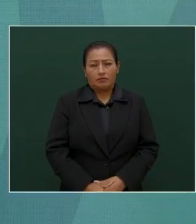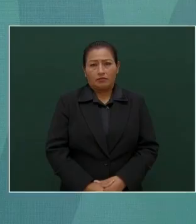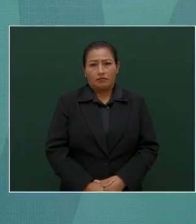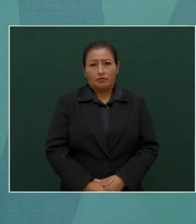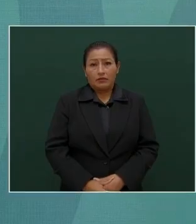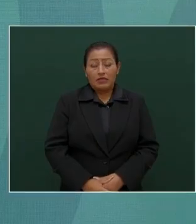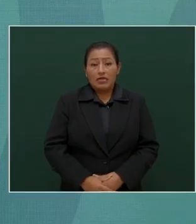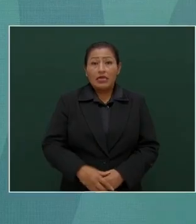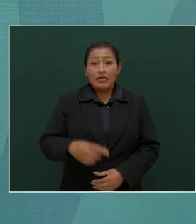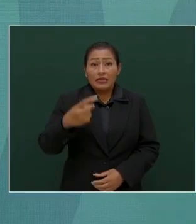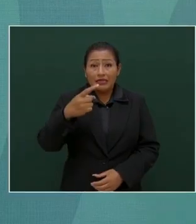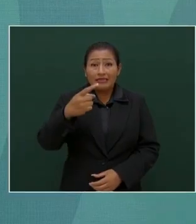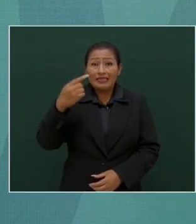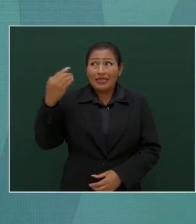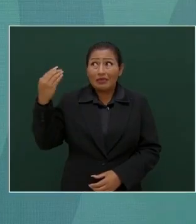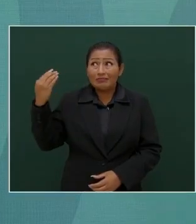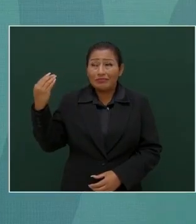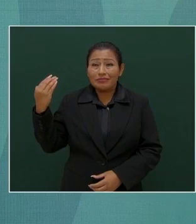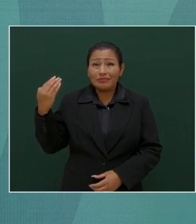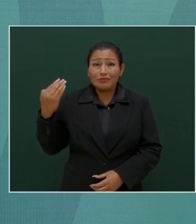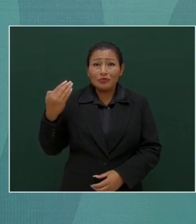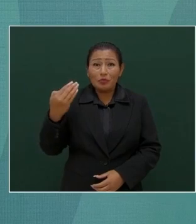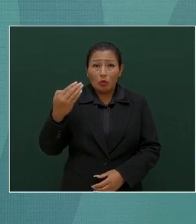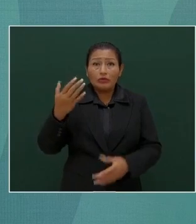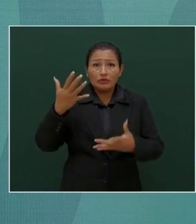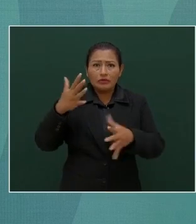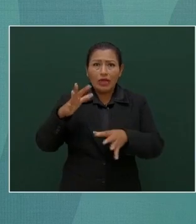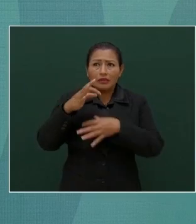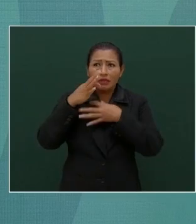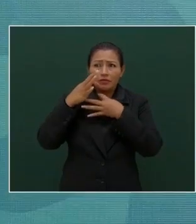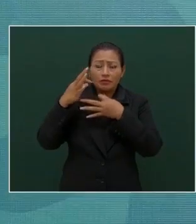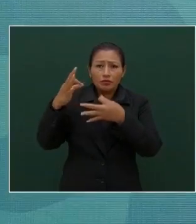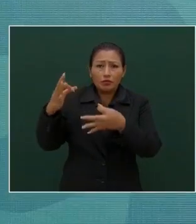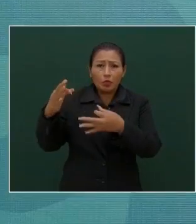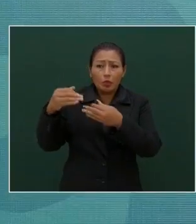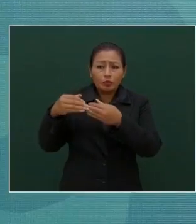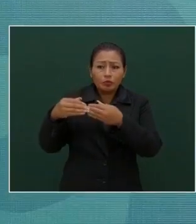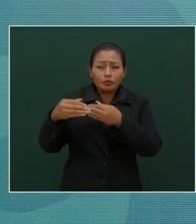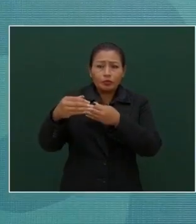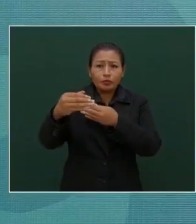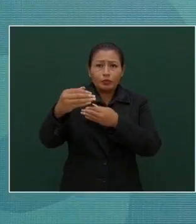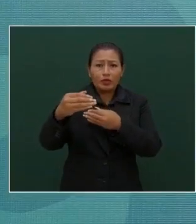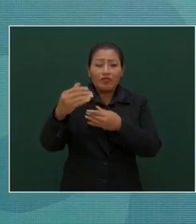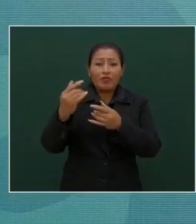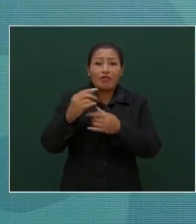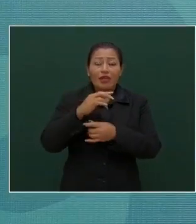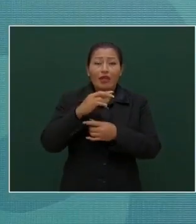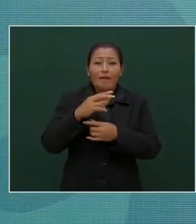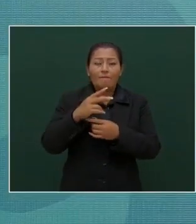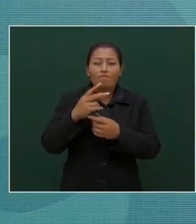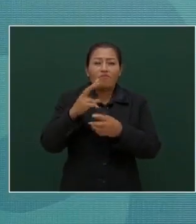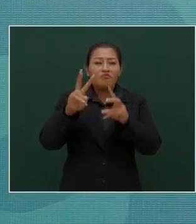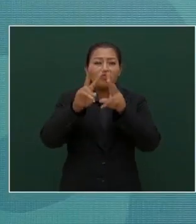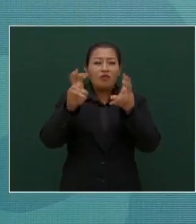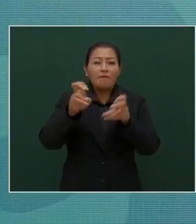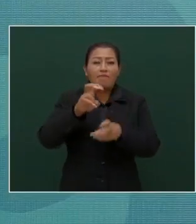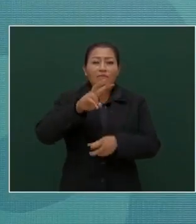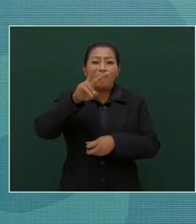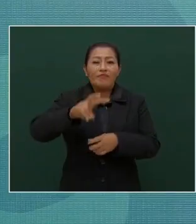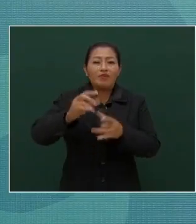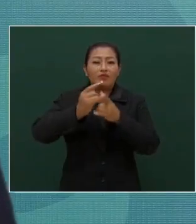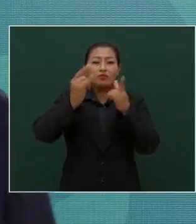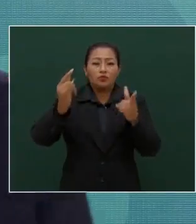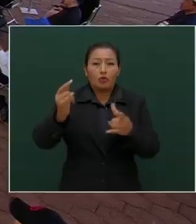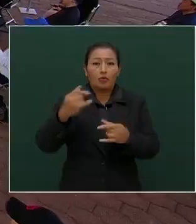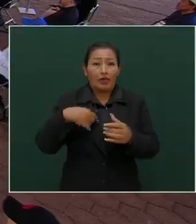Y desde entonces, desde que se da a conocer la llamada verdad histórica, se hace responsable el